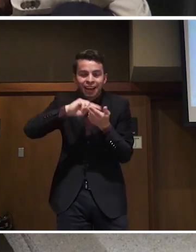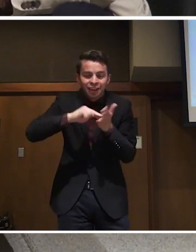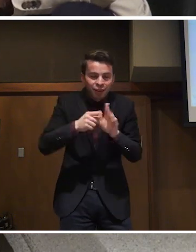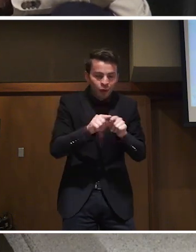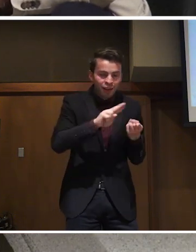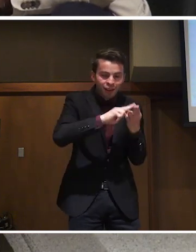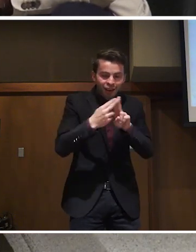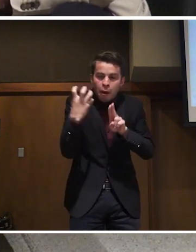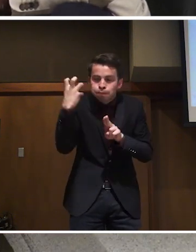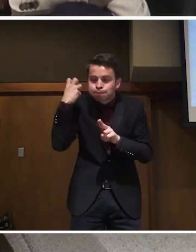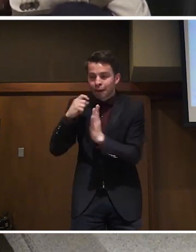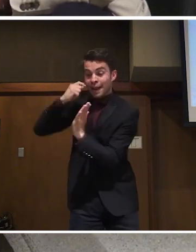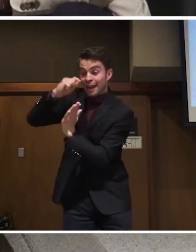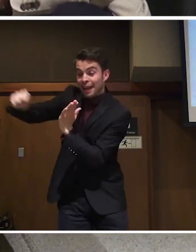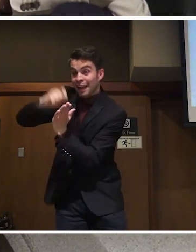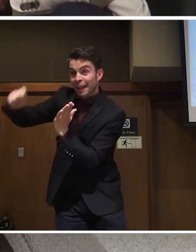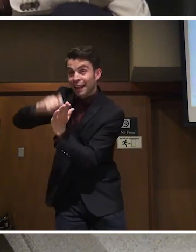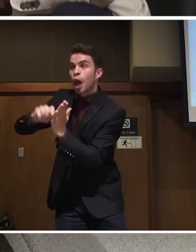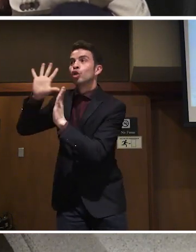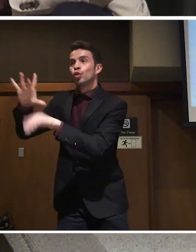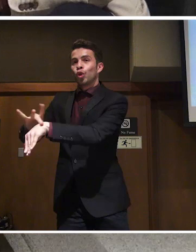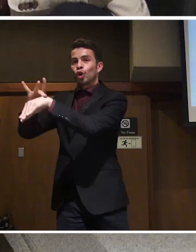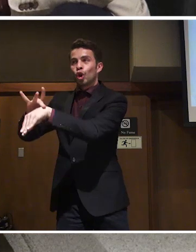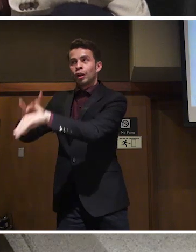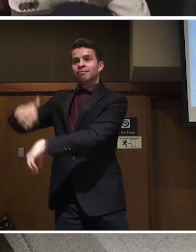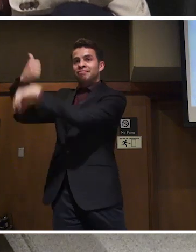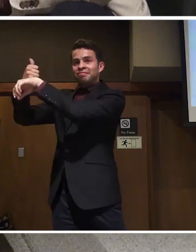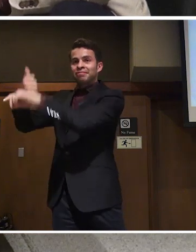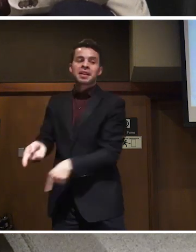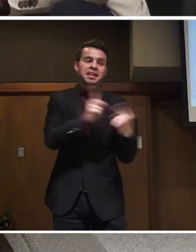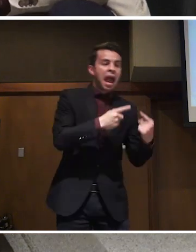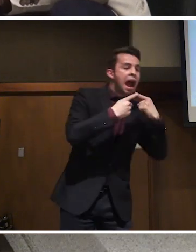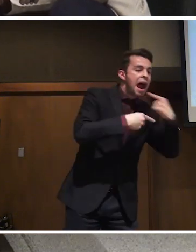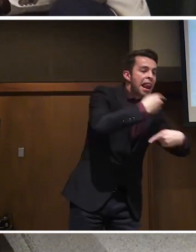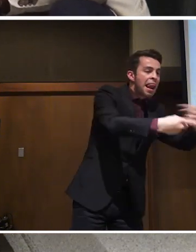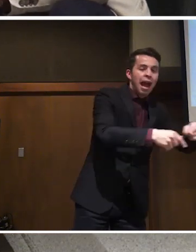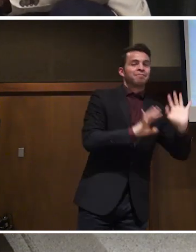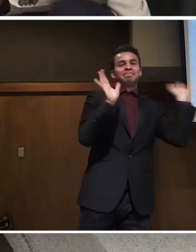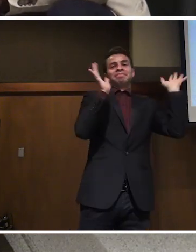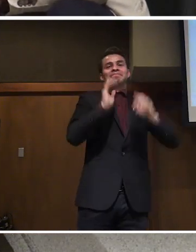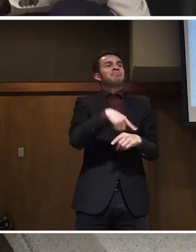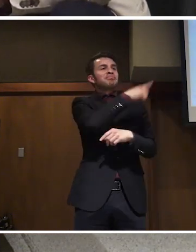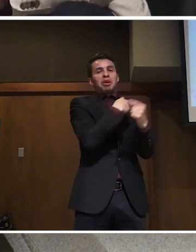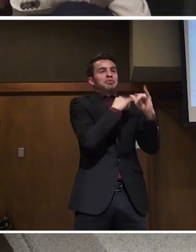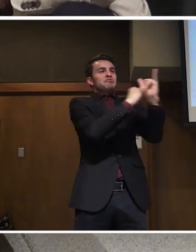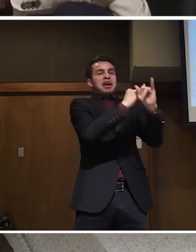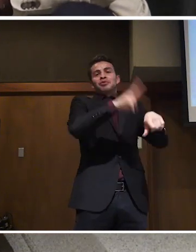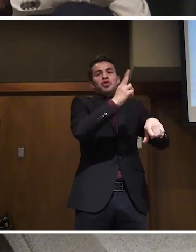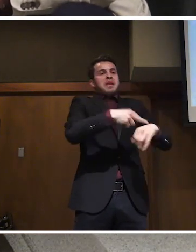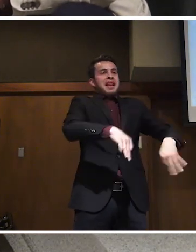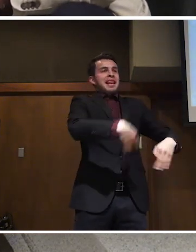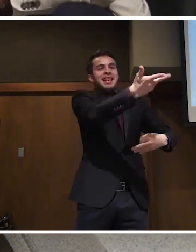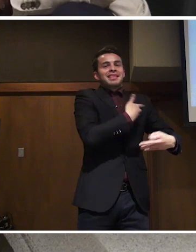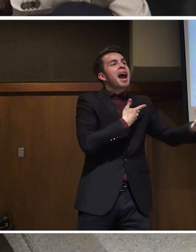XIX es el doctor. Aquí hay que ser doctor para ser importante, hay que haber ido a la universidad, de haber estudiado y saber